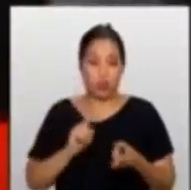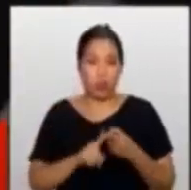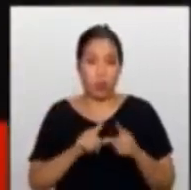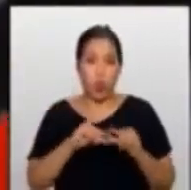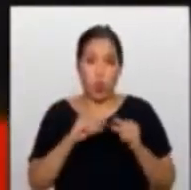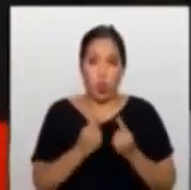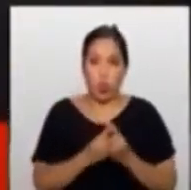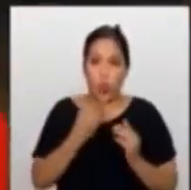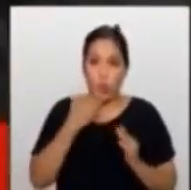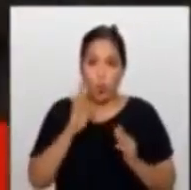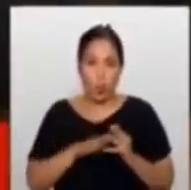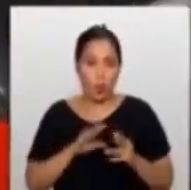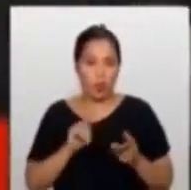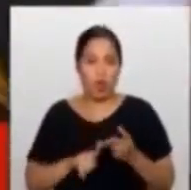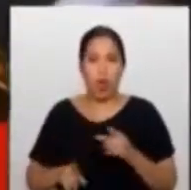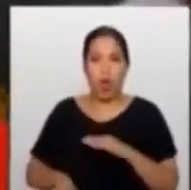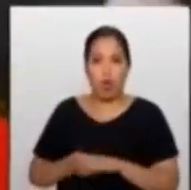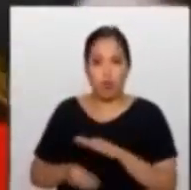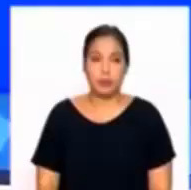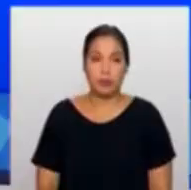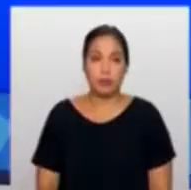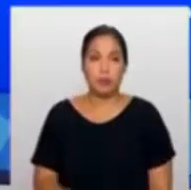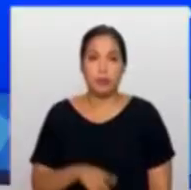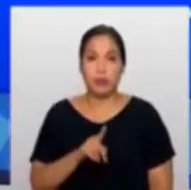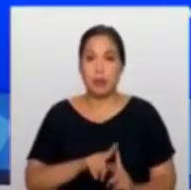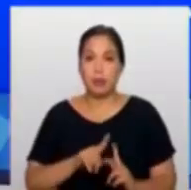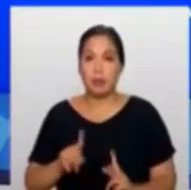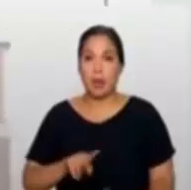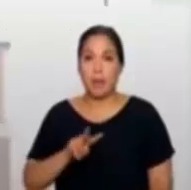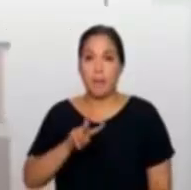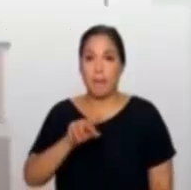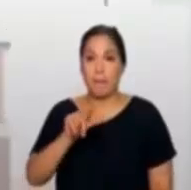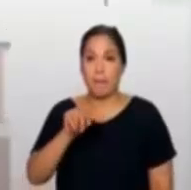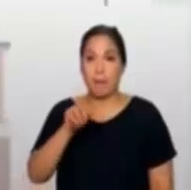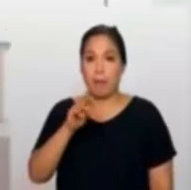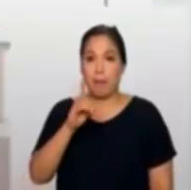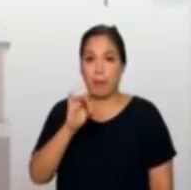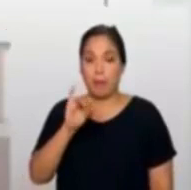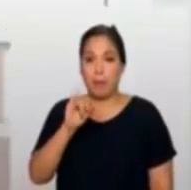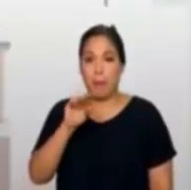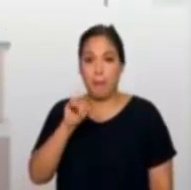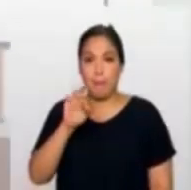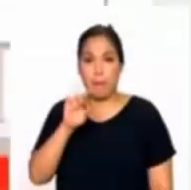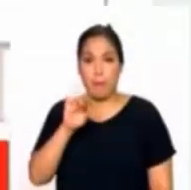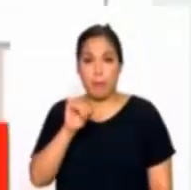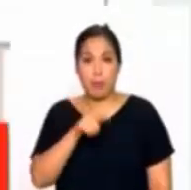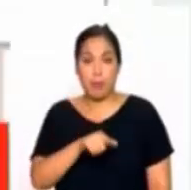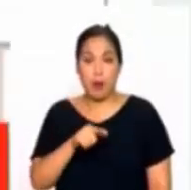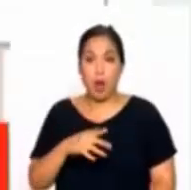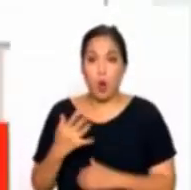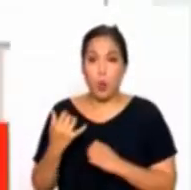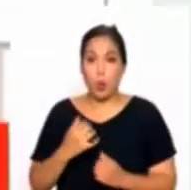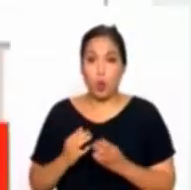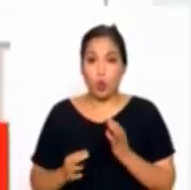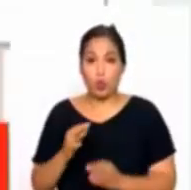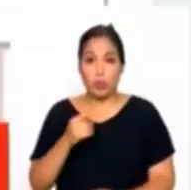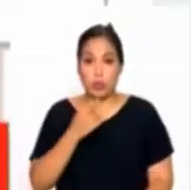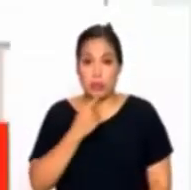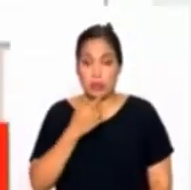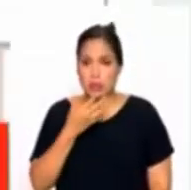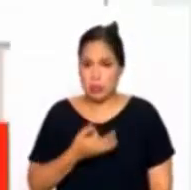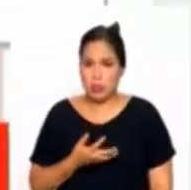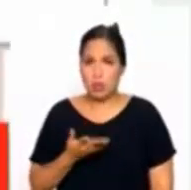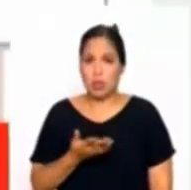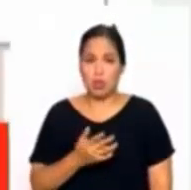su partido político. Hugo Vladimir Cerrón continuará con mandato de prisión preventiva. El Poder Judicial declaró infundada